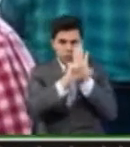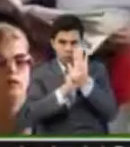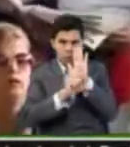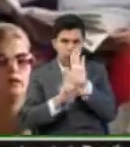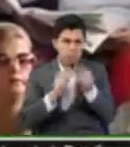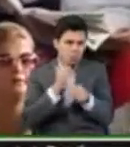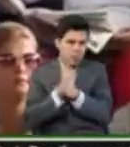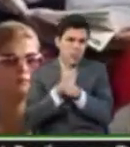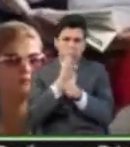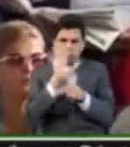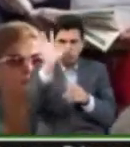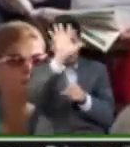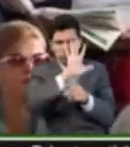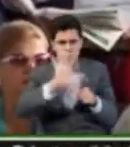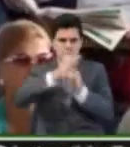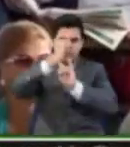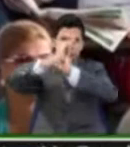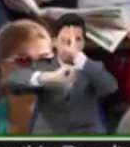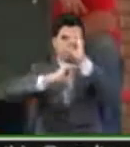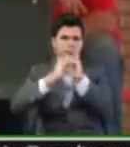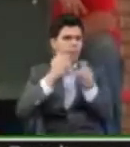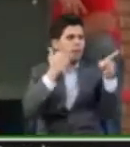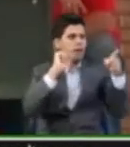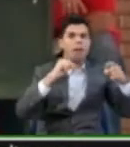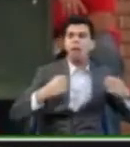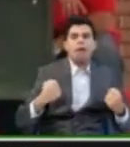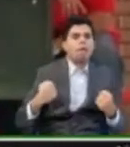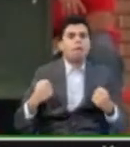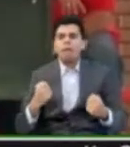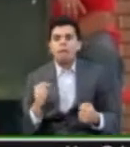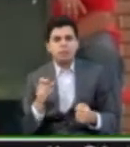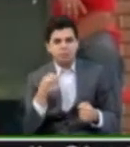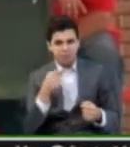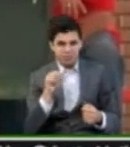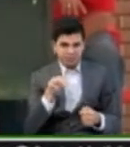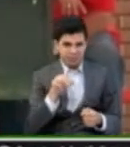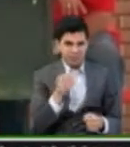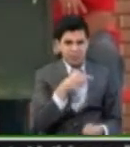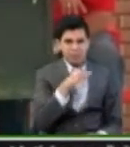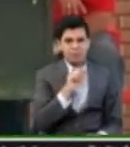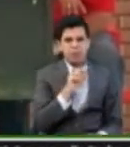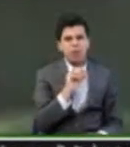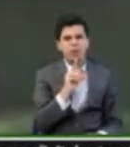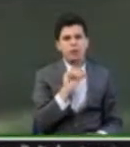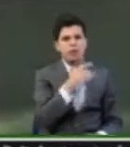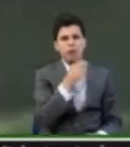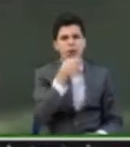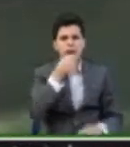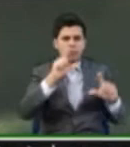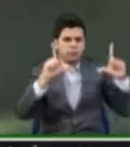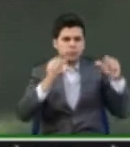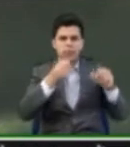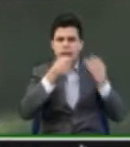e internacionales. La doctora Gina se apresura a hacer los pronunciamientos en las cadenas radiales y en los medios de televisión, a